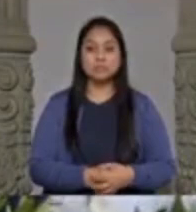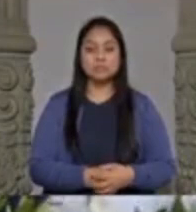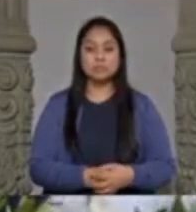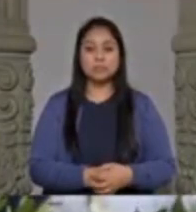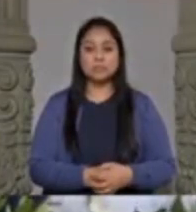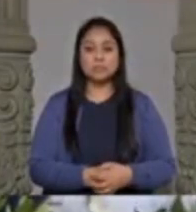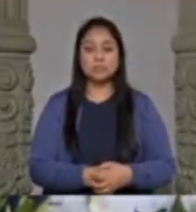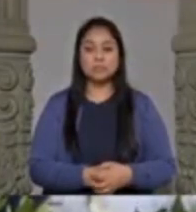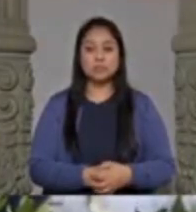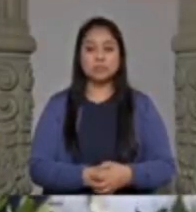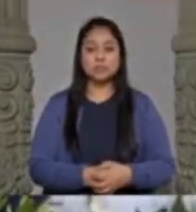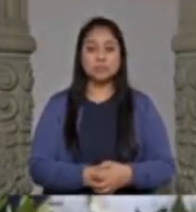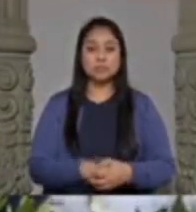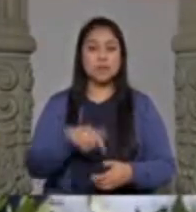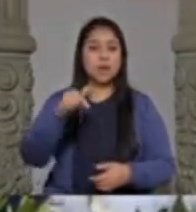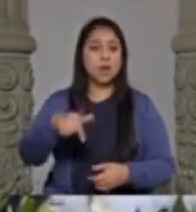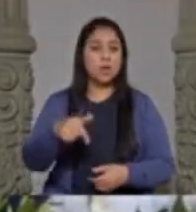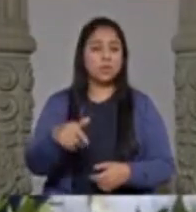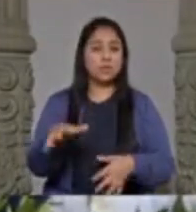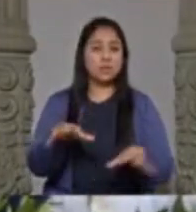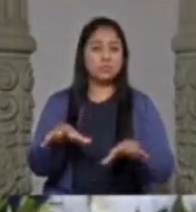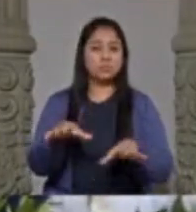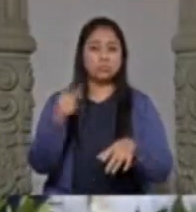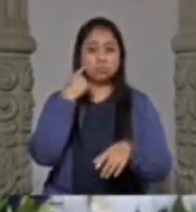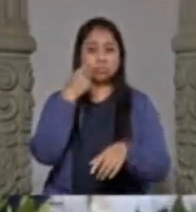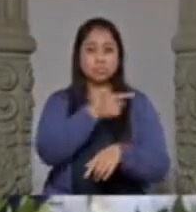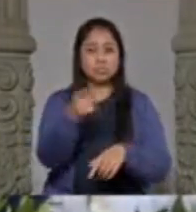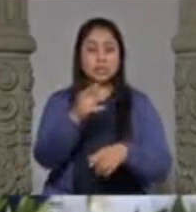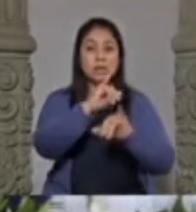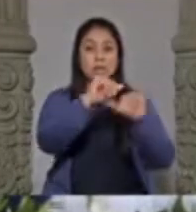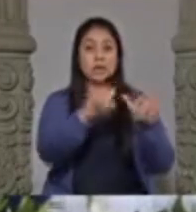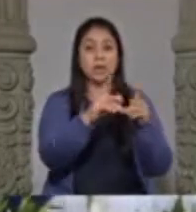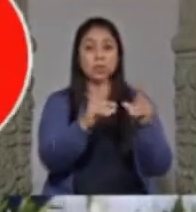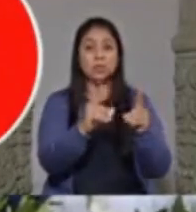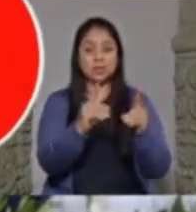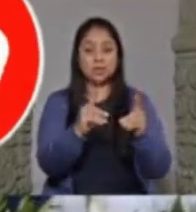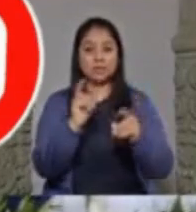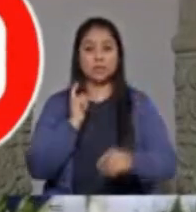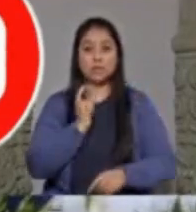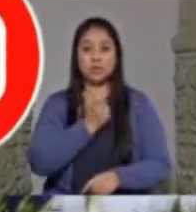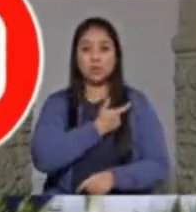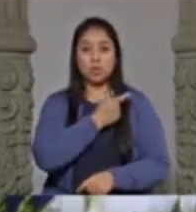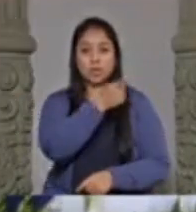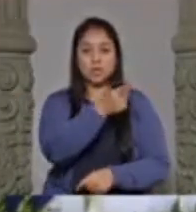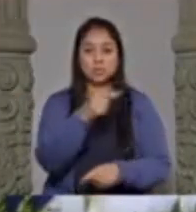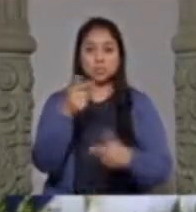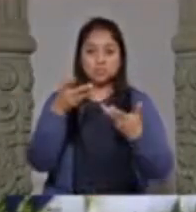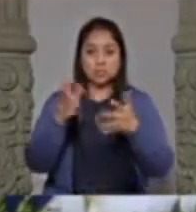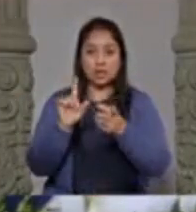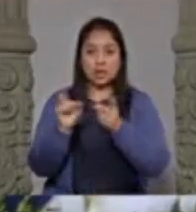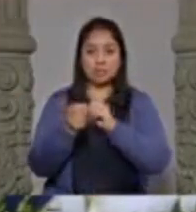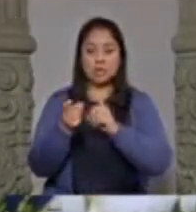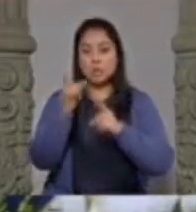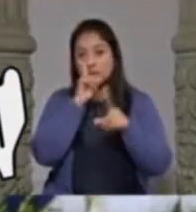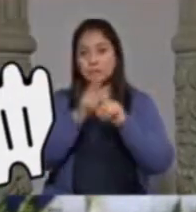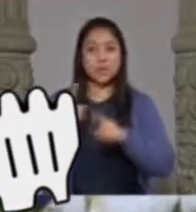El escenario ha cambiado desde que la Junta Directiva del Congreso y los jefes de bloque